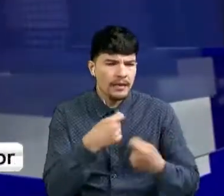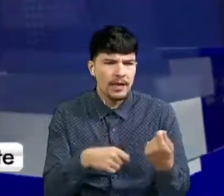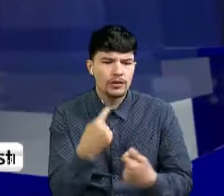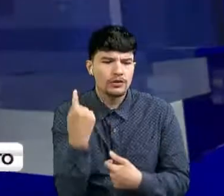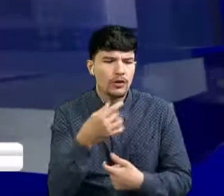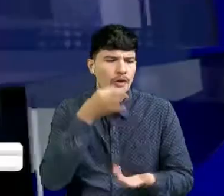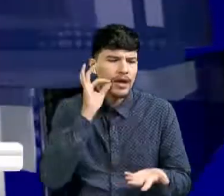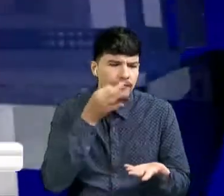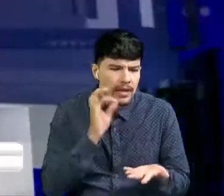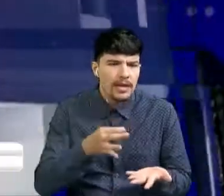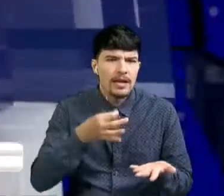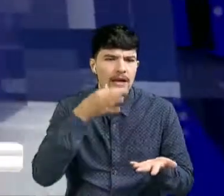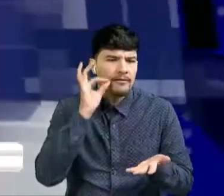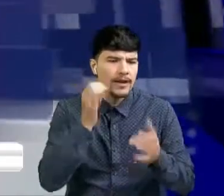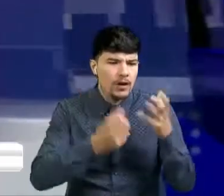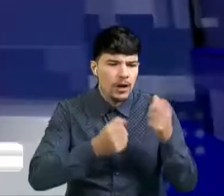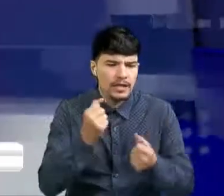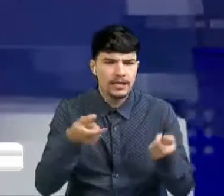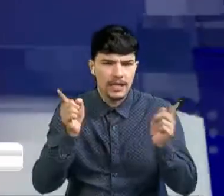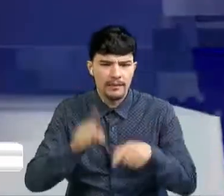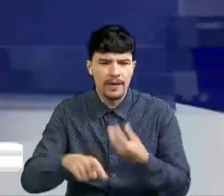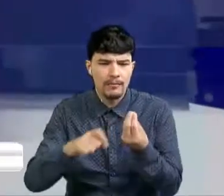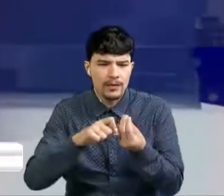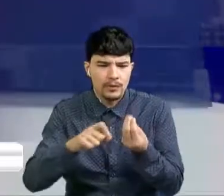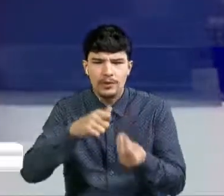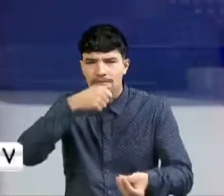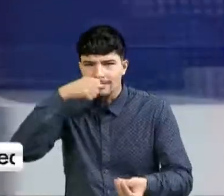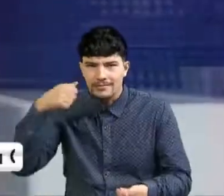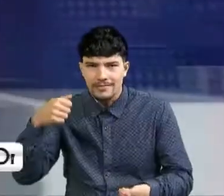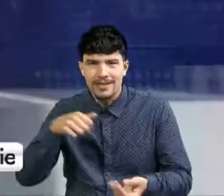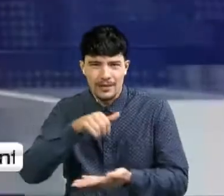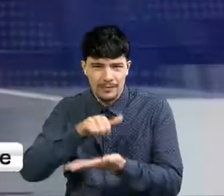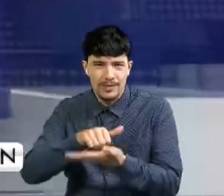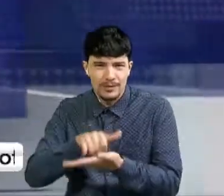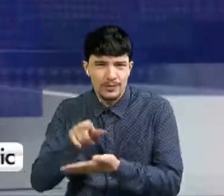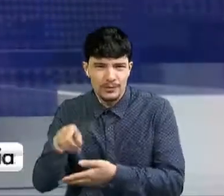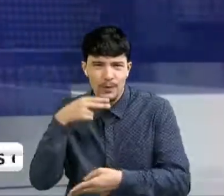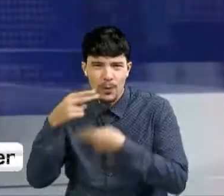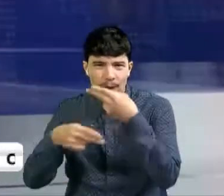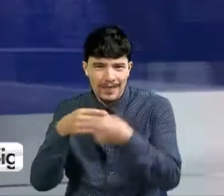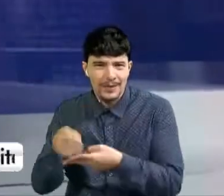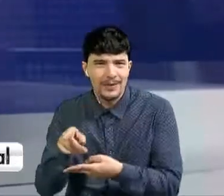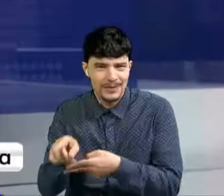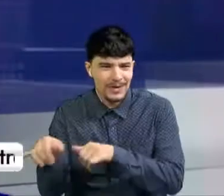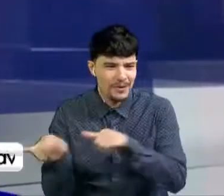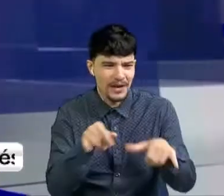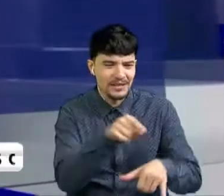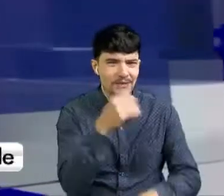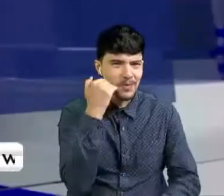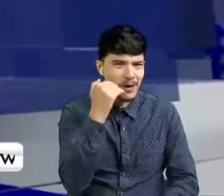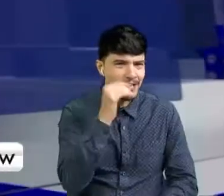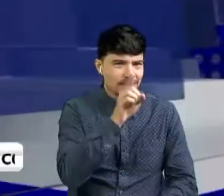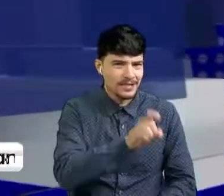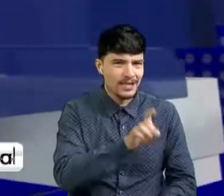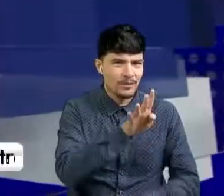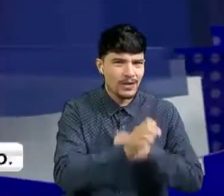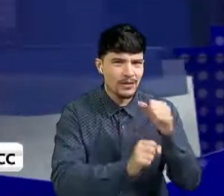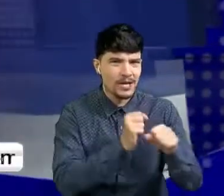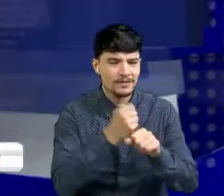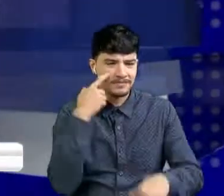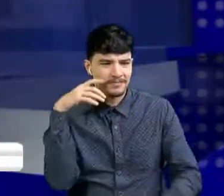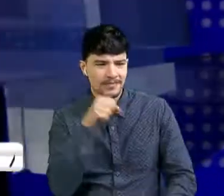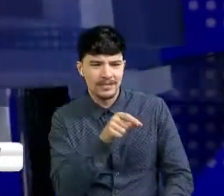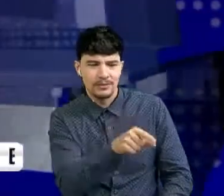tintos pericos bazuco y marihuana así como en el cuento de rafael pombo esta mujer de 64 años fue pillada